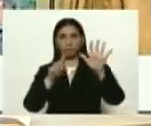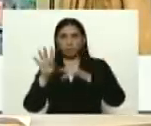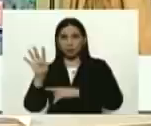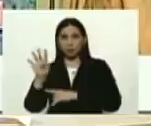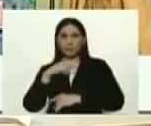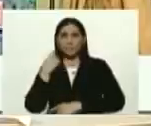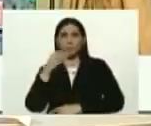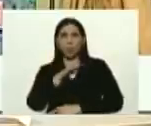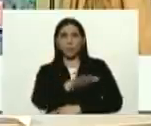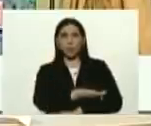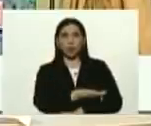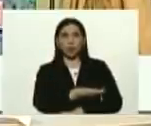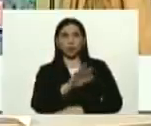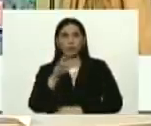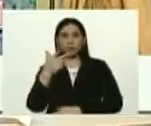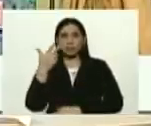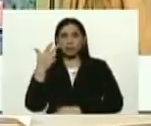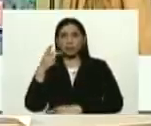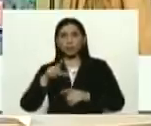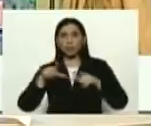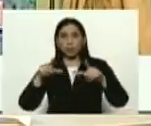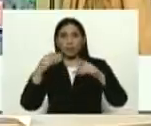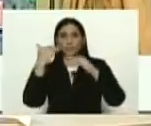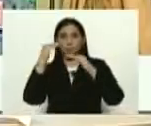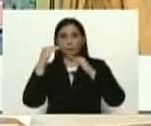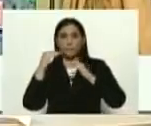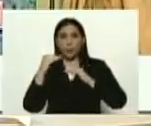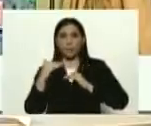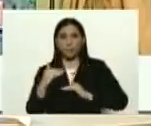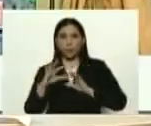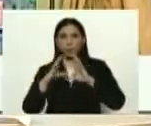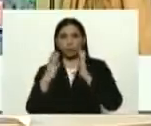33.464 fallecidos, tercer lugar en el mundo en fallecidos.